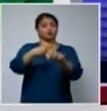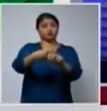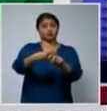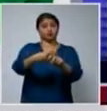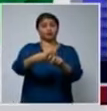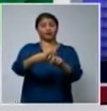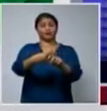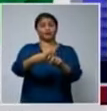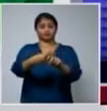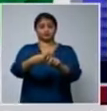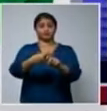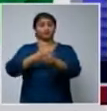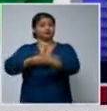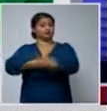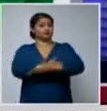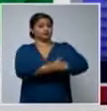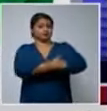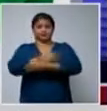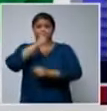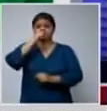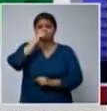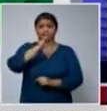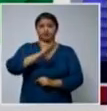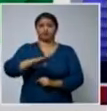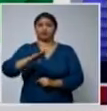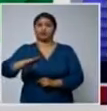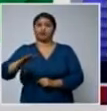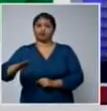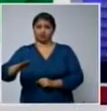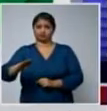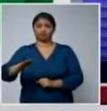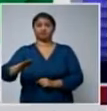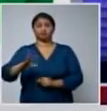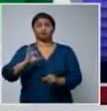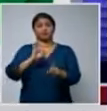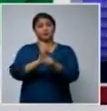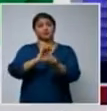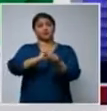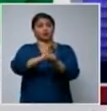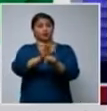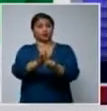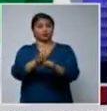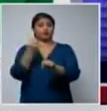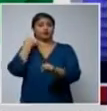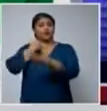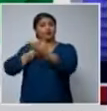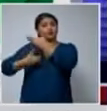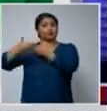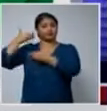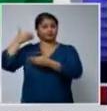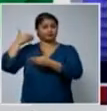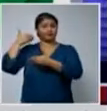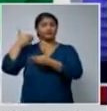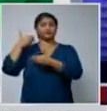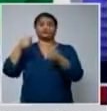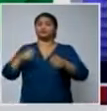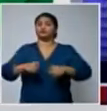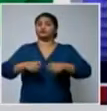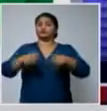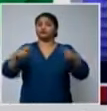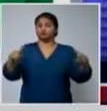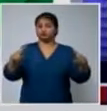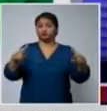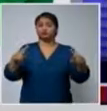pacientes en edades pediátricas confirmados en nuestro país desde el inicio de la pandemia, una cifra